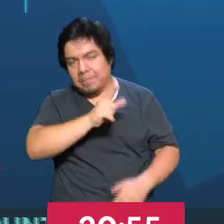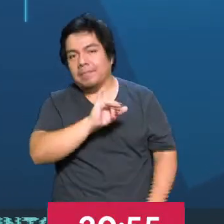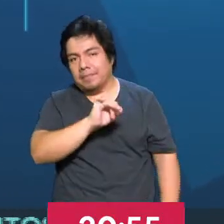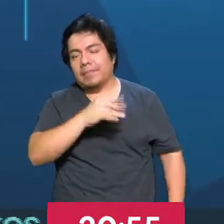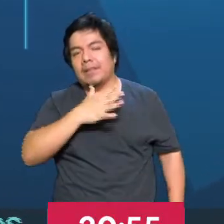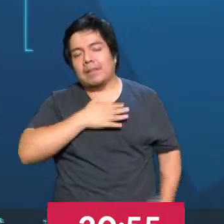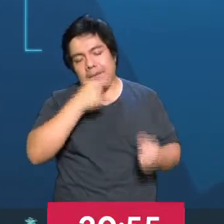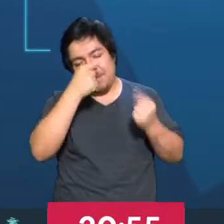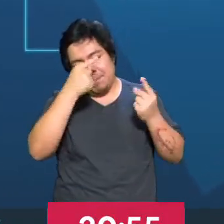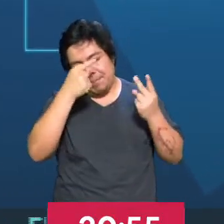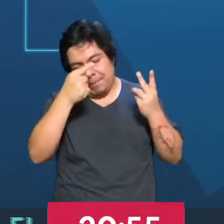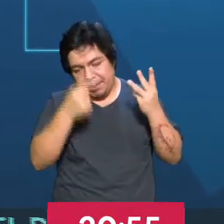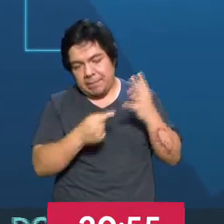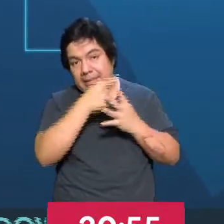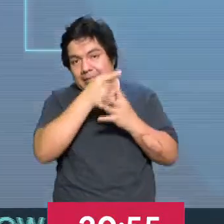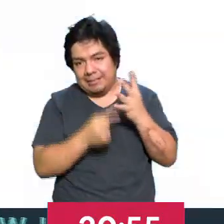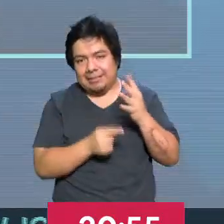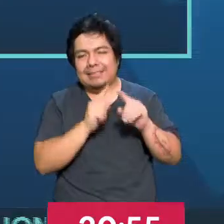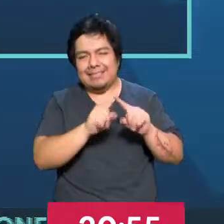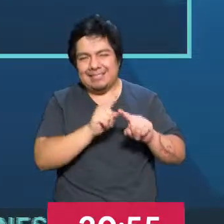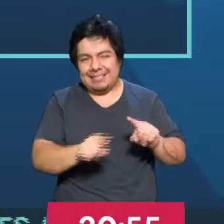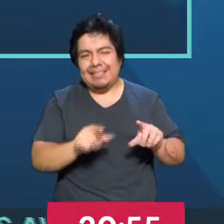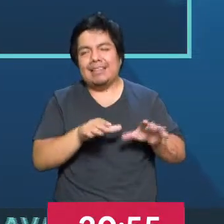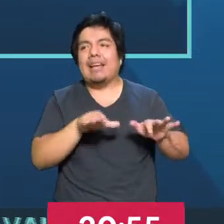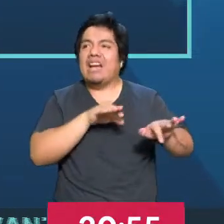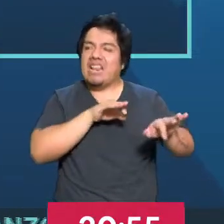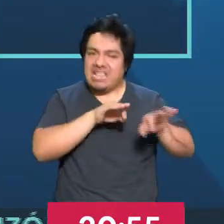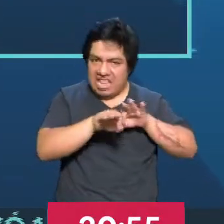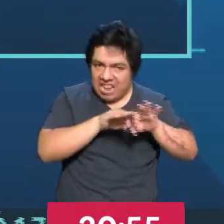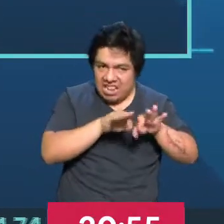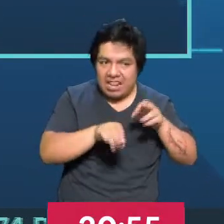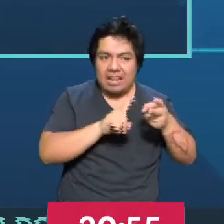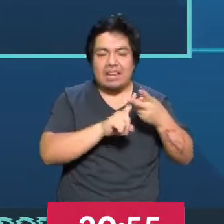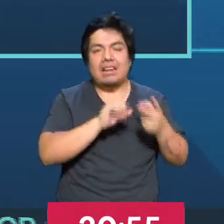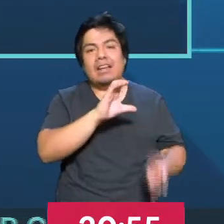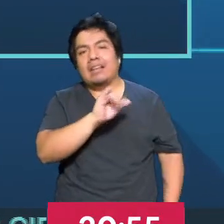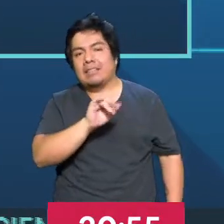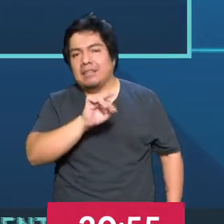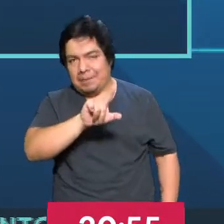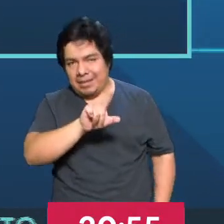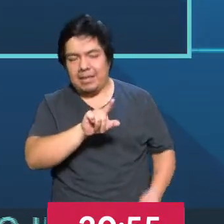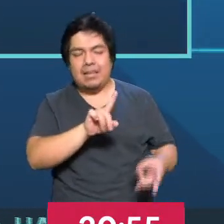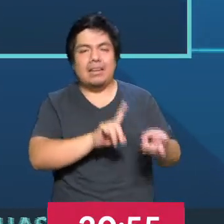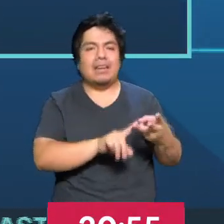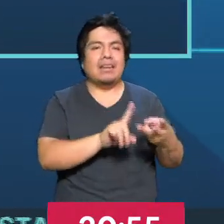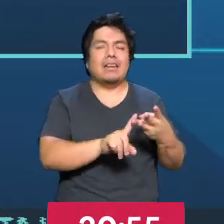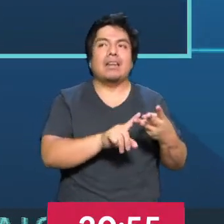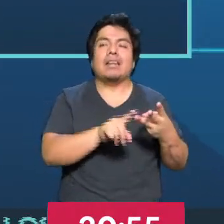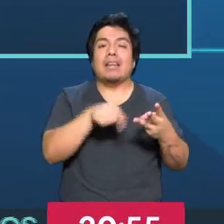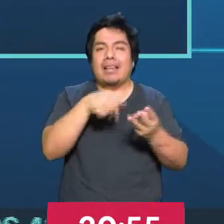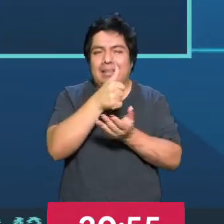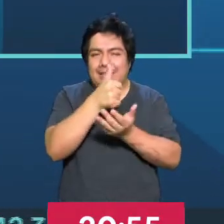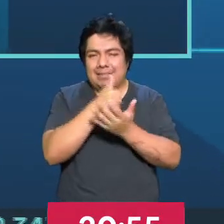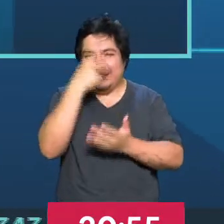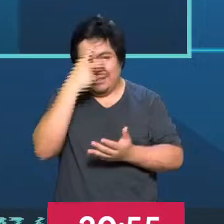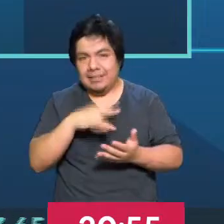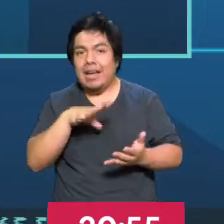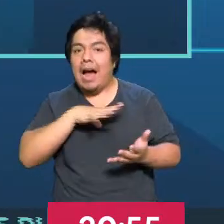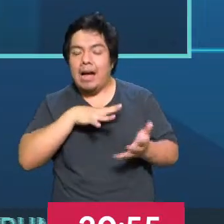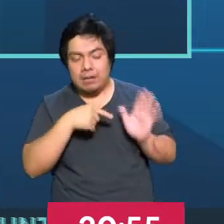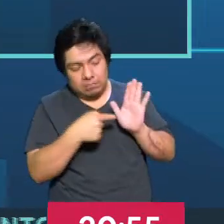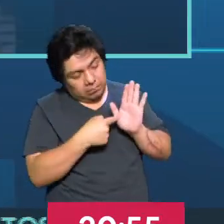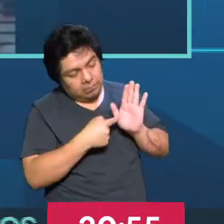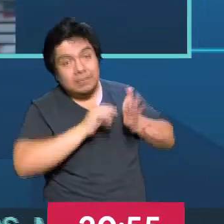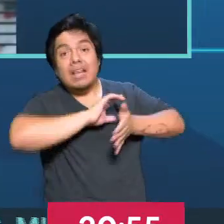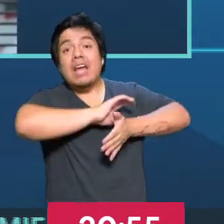tengo varias vías, que es la vía laboral, la vía civil por el daño moral, y como en la Ciudad de México sí está catalogada